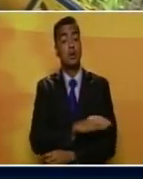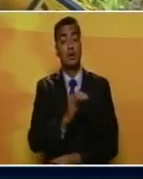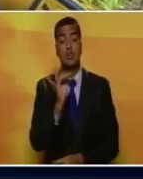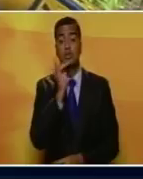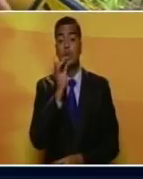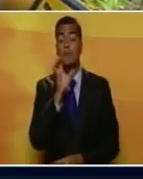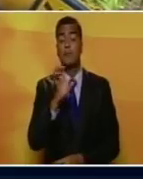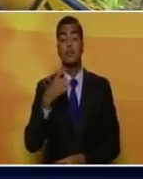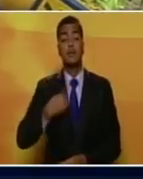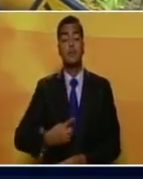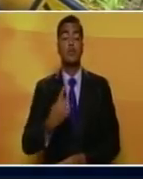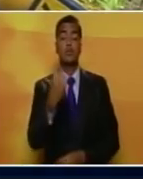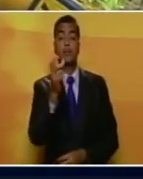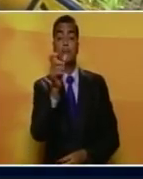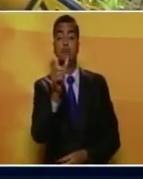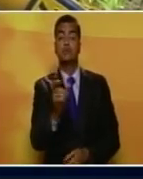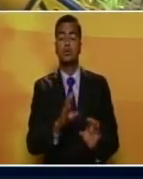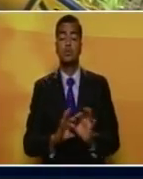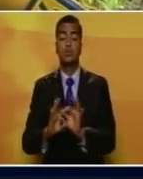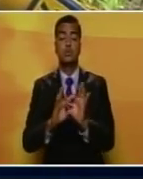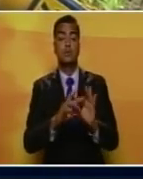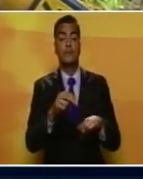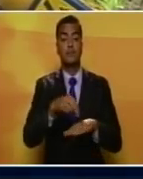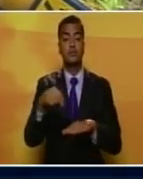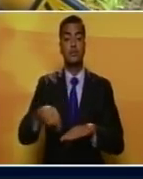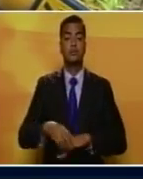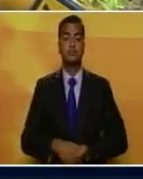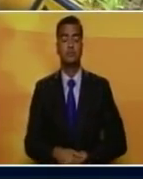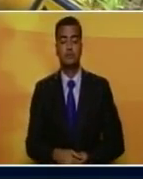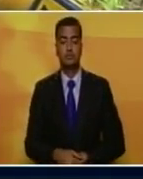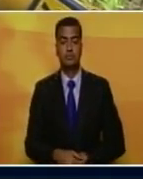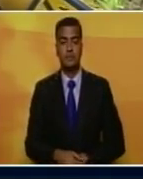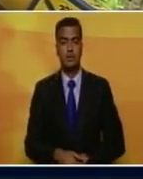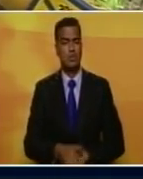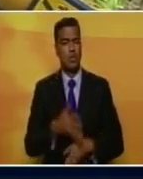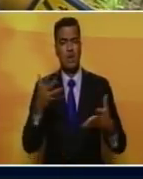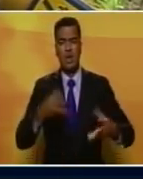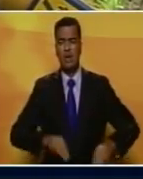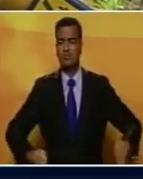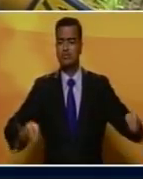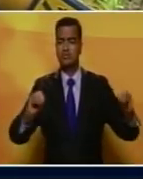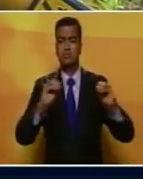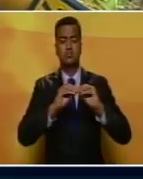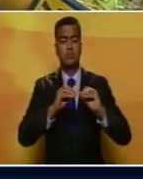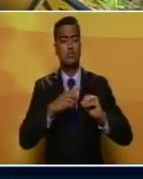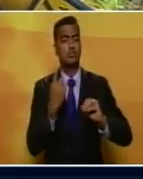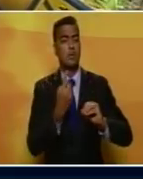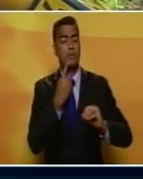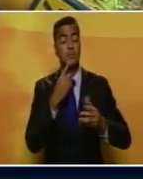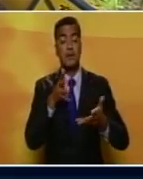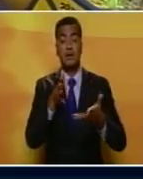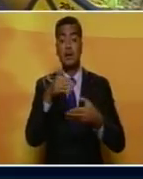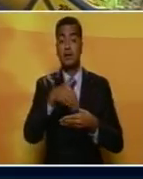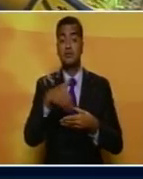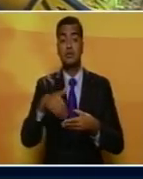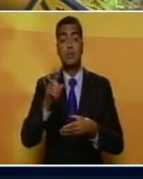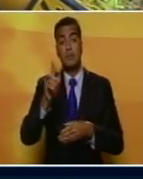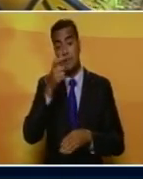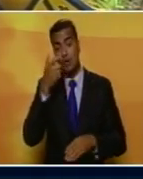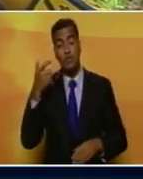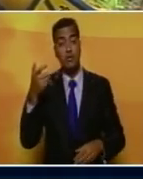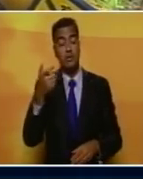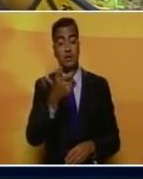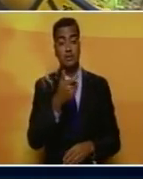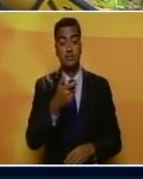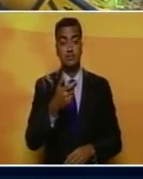candidato unitario sería favorable para la intención de voto. ¿Tú sabes qué cosa creo yo que va a movilizar al electorado y que